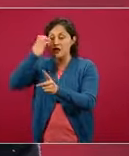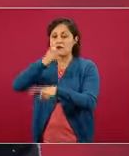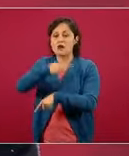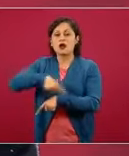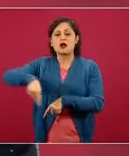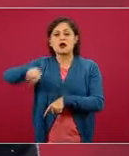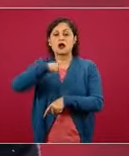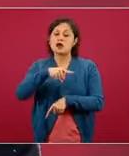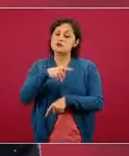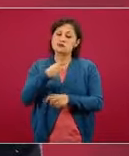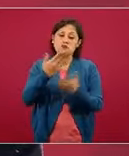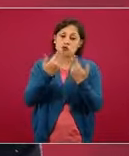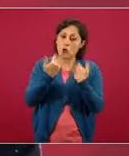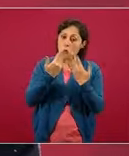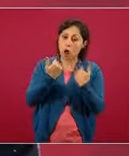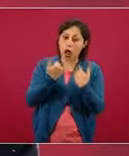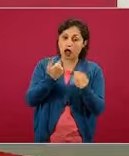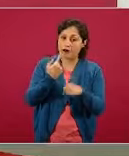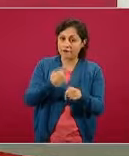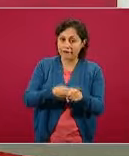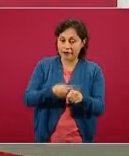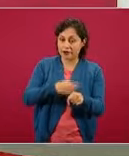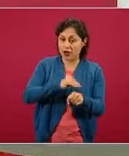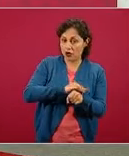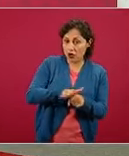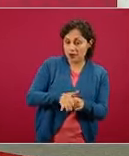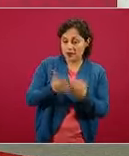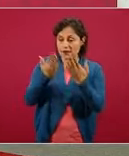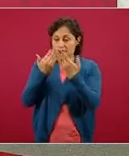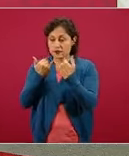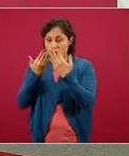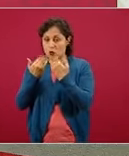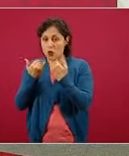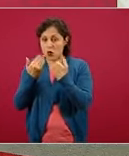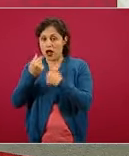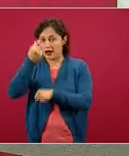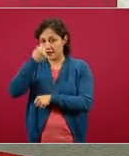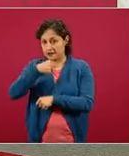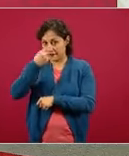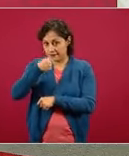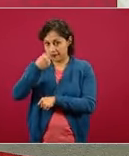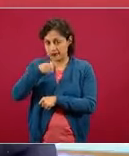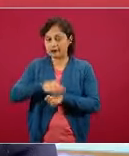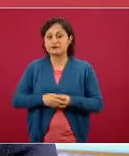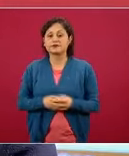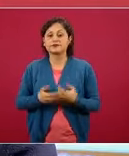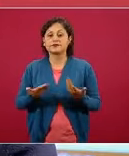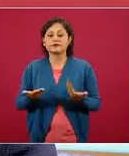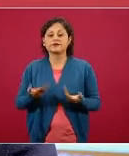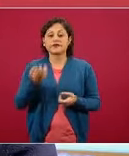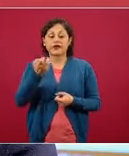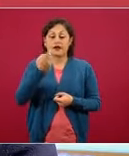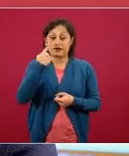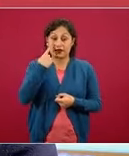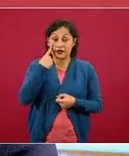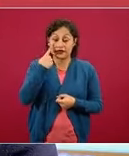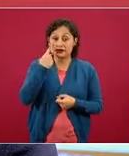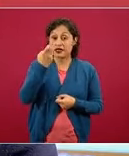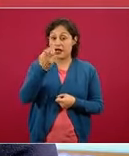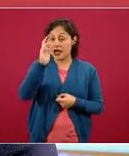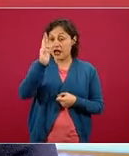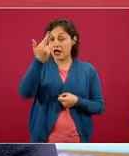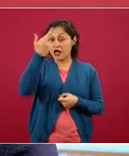negativas a COVID-19 como negativas a este virus SARS-CoV-2. Y recordando que las medidas